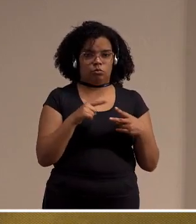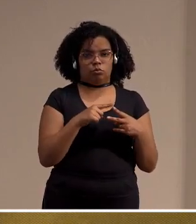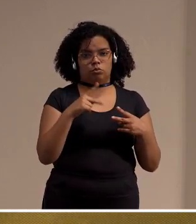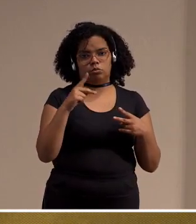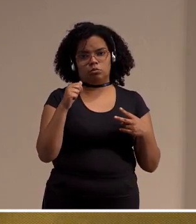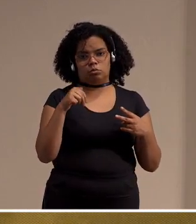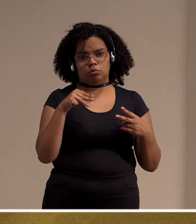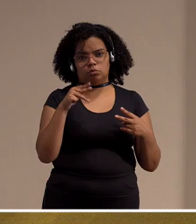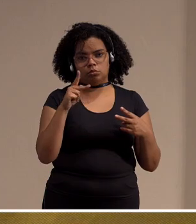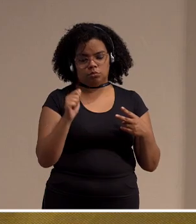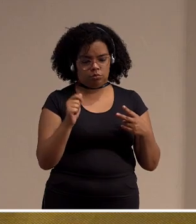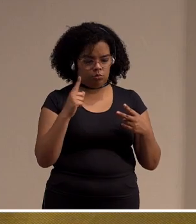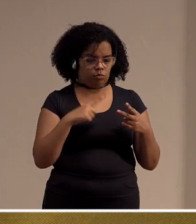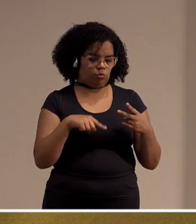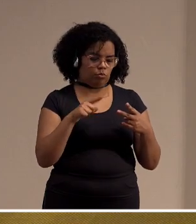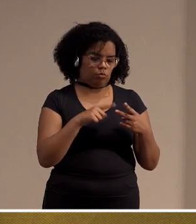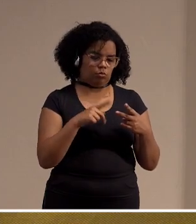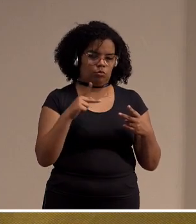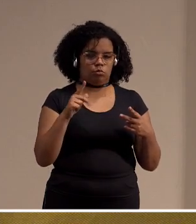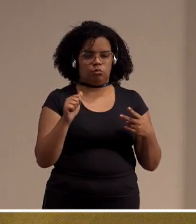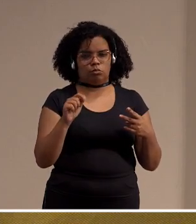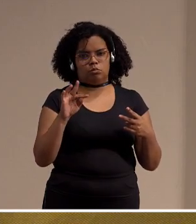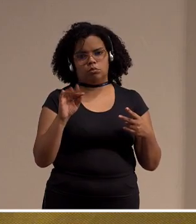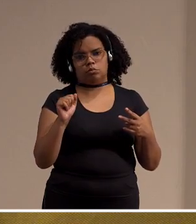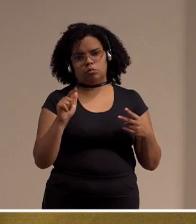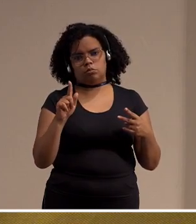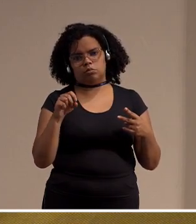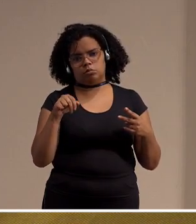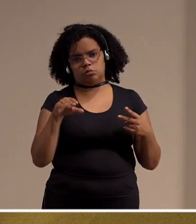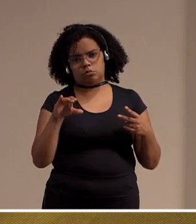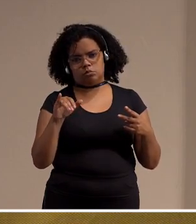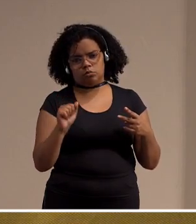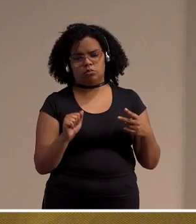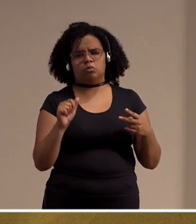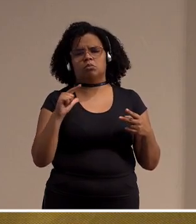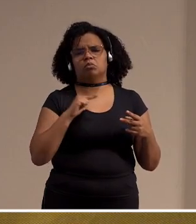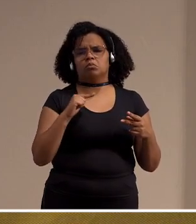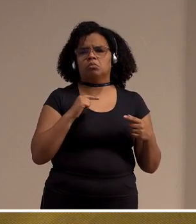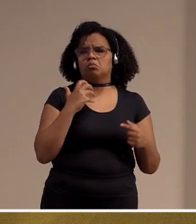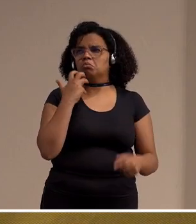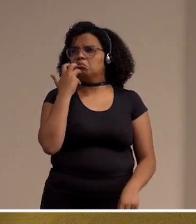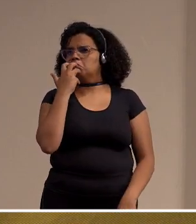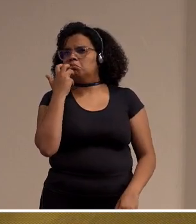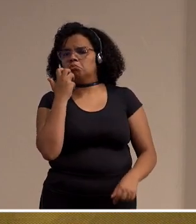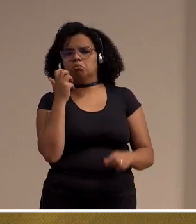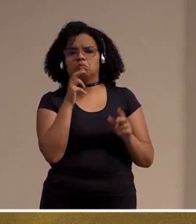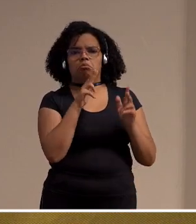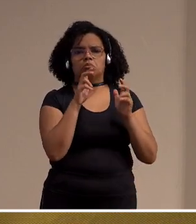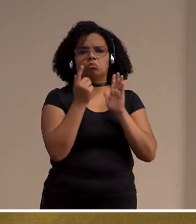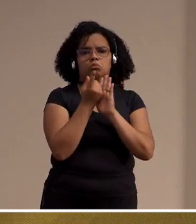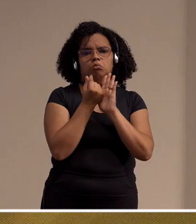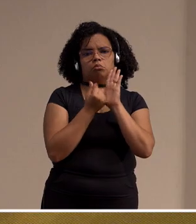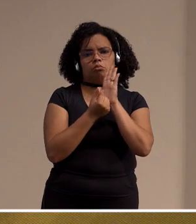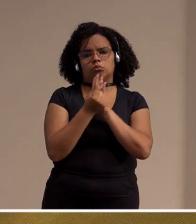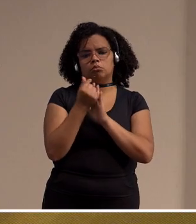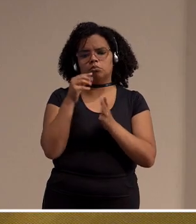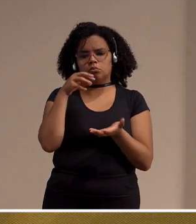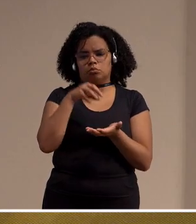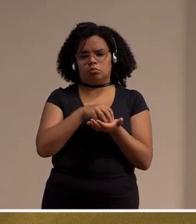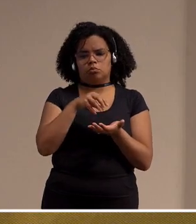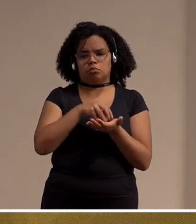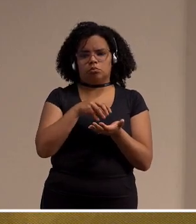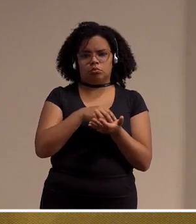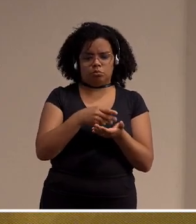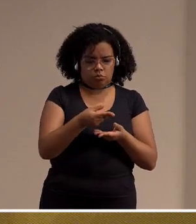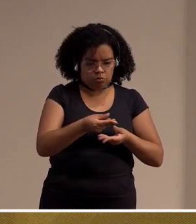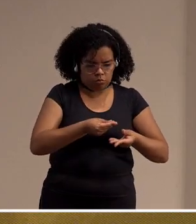romantización turística, mas ao mesmo tempo casi toda a economía está concentrada na extracción de recursos que implican a